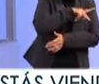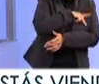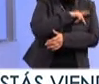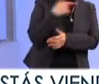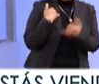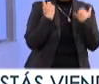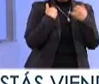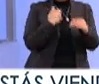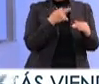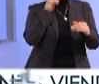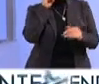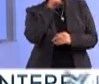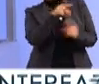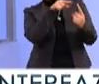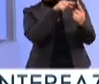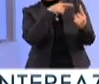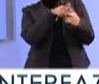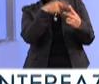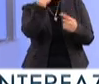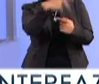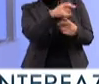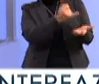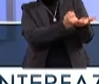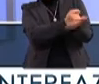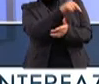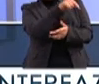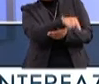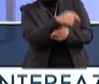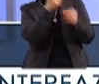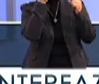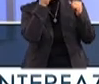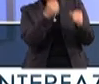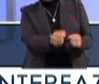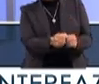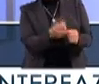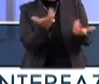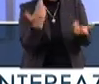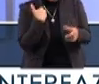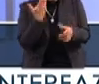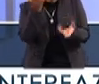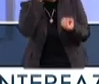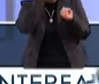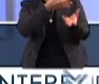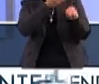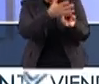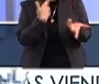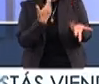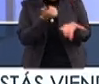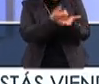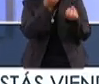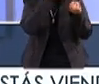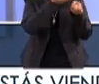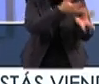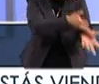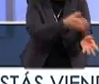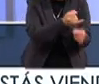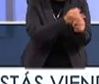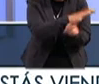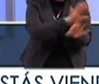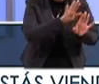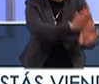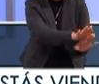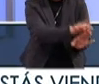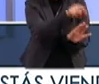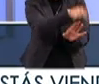persona un joven que empieza a tomar decisiones seguramente bueno acompañado con información seguramente va a tener